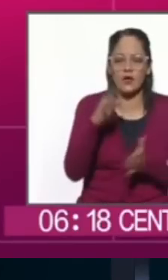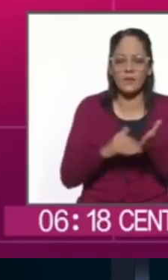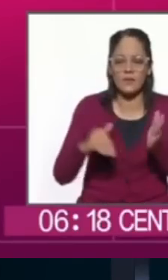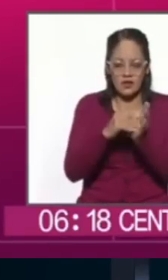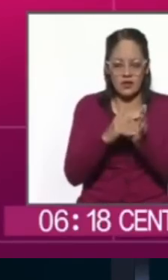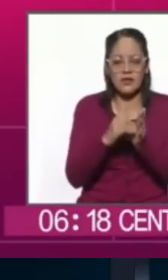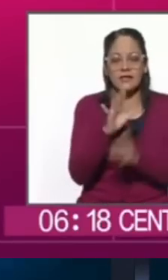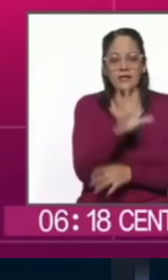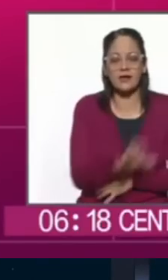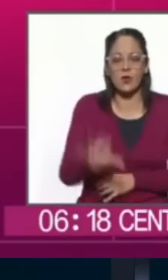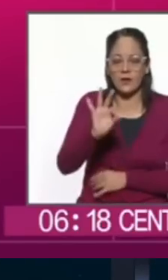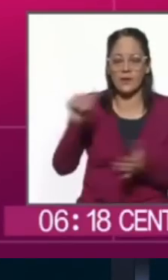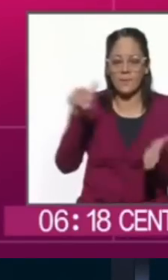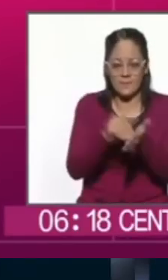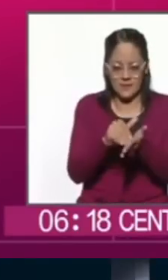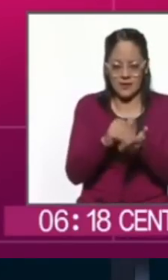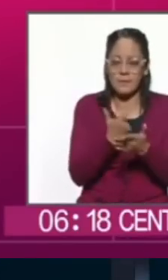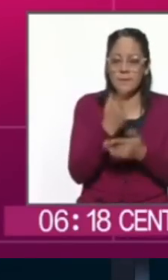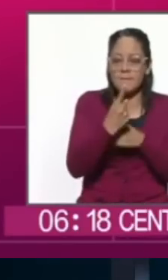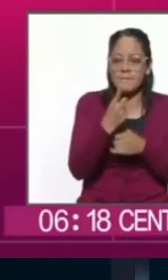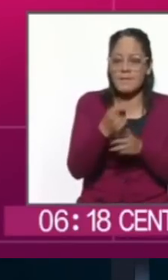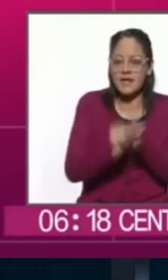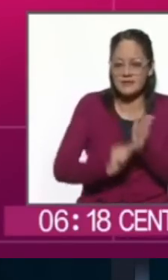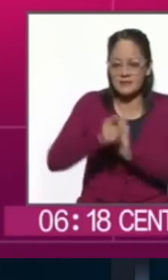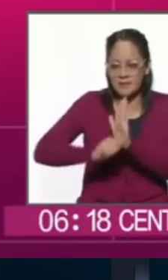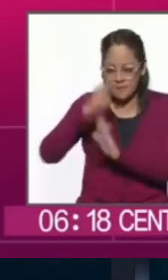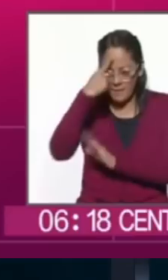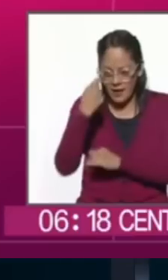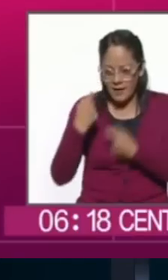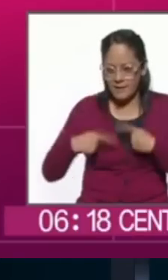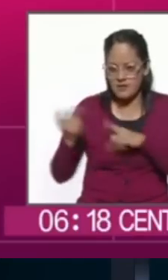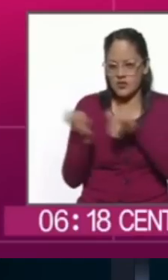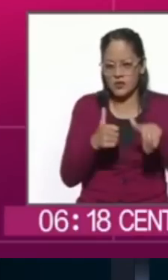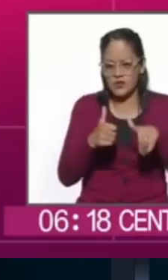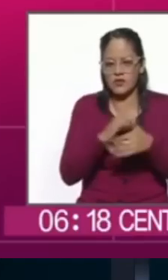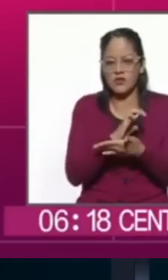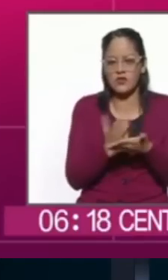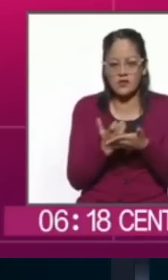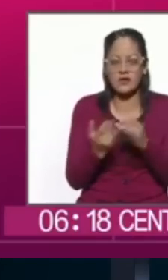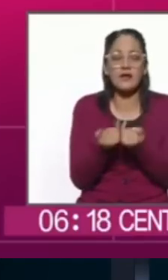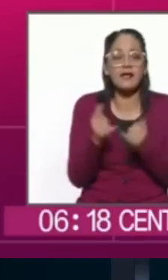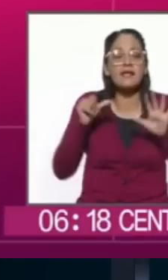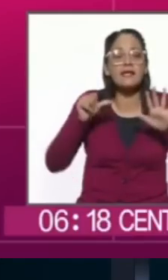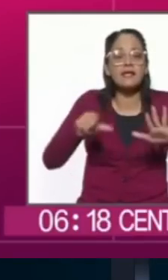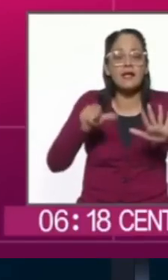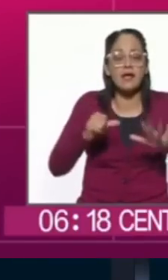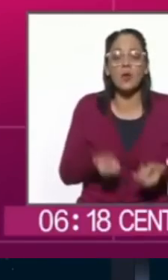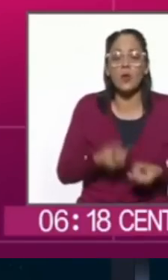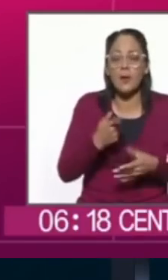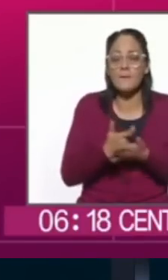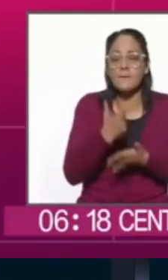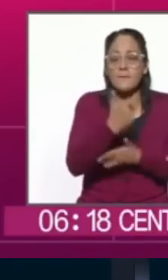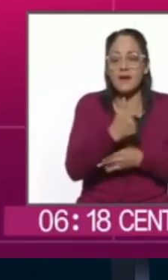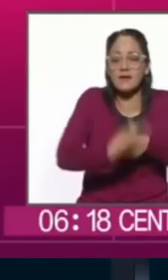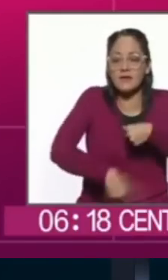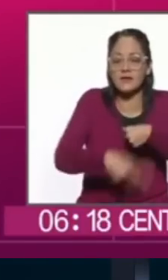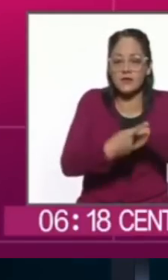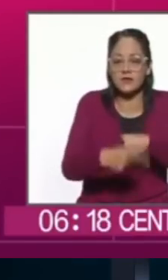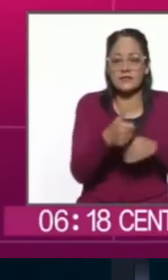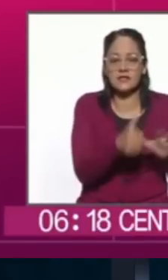5.540.000 pesos mensuales para contratar personal. 16. Reciben un pago por riesgo de más de